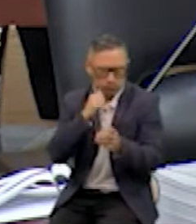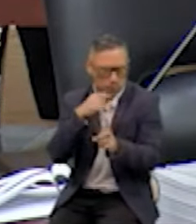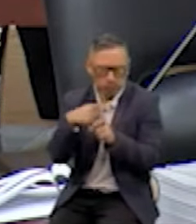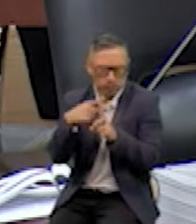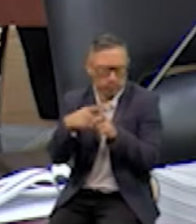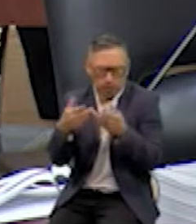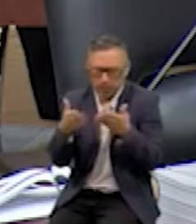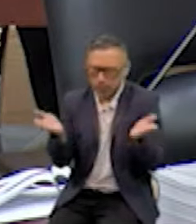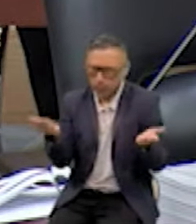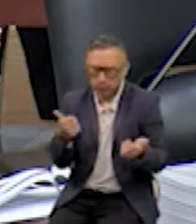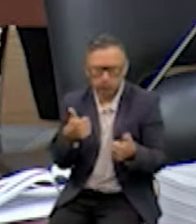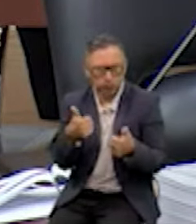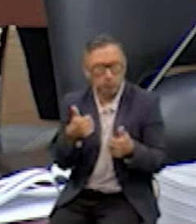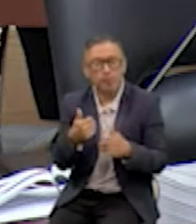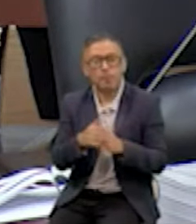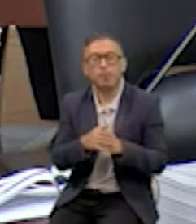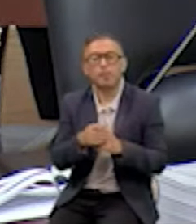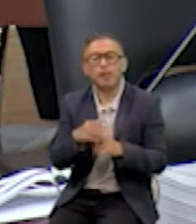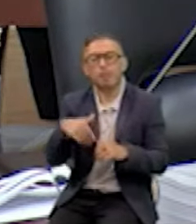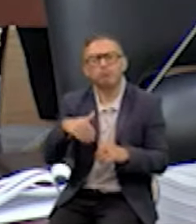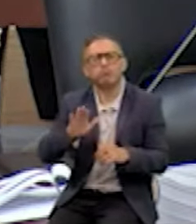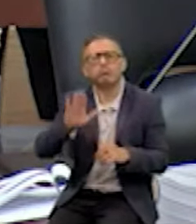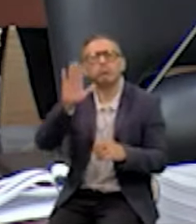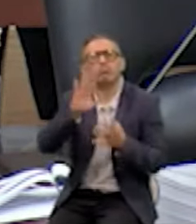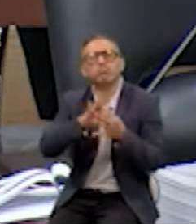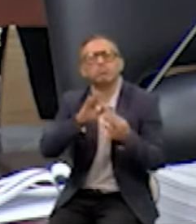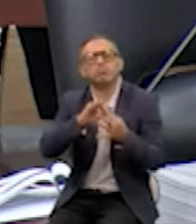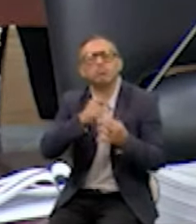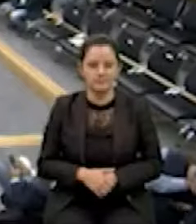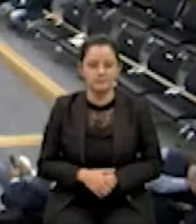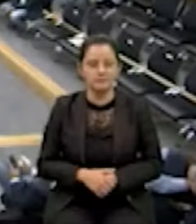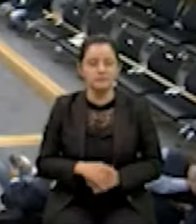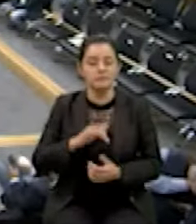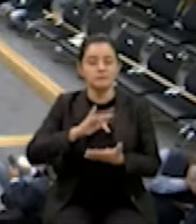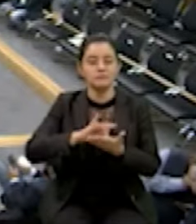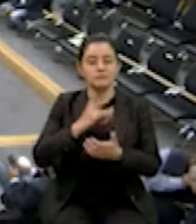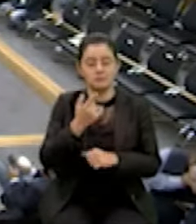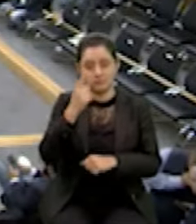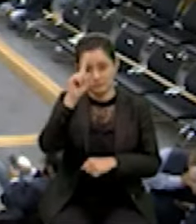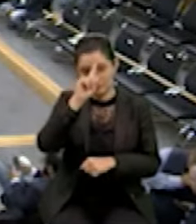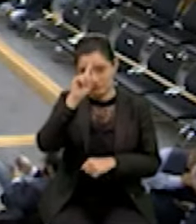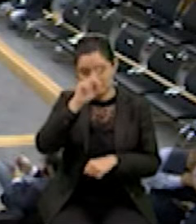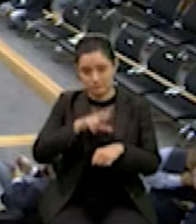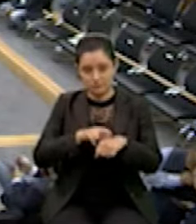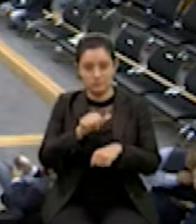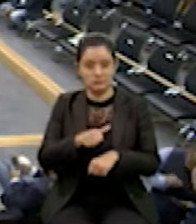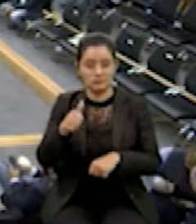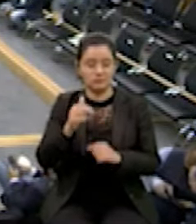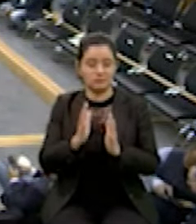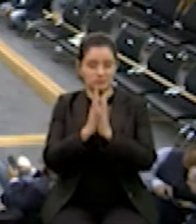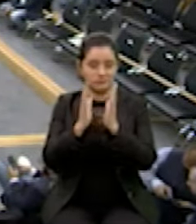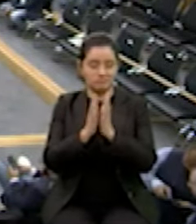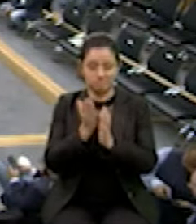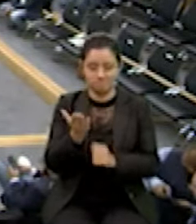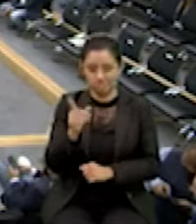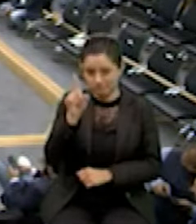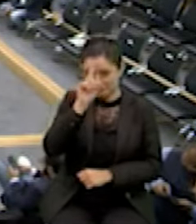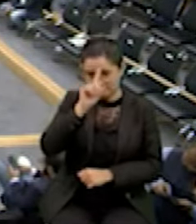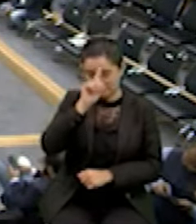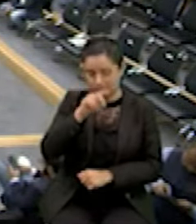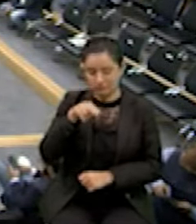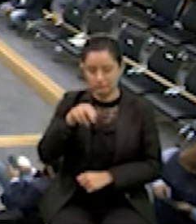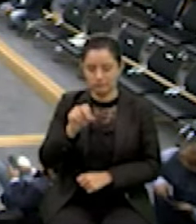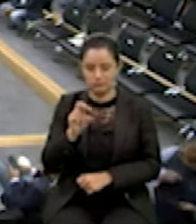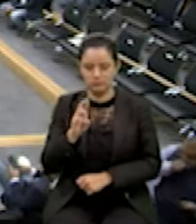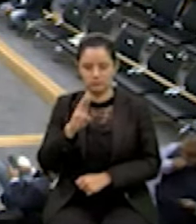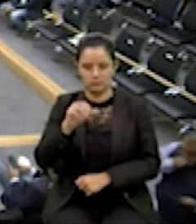van a empezar las precampañas, pues ya esa parte dejará de ser ilegal y se volverá legal. Pero en los hechos esto es lo que ha ocurrido en este